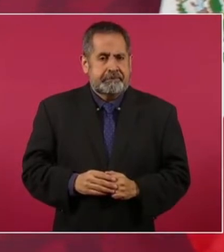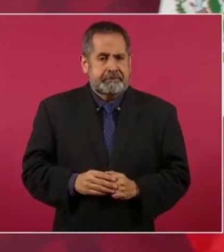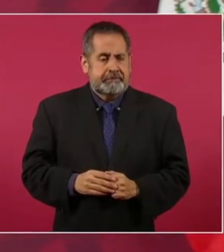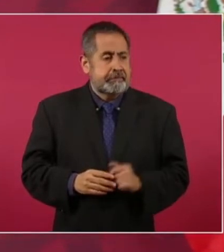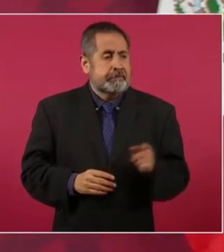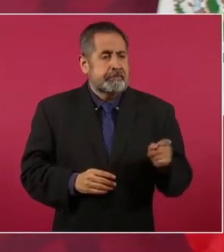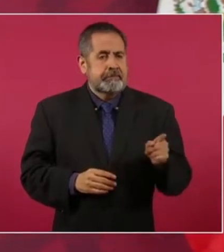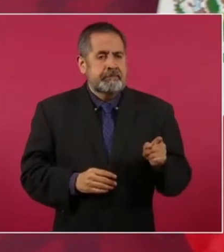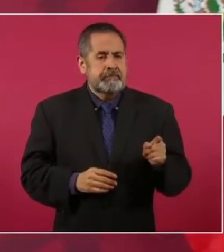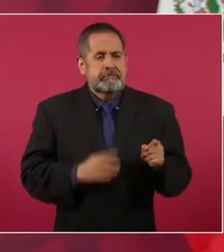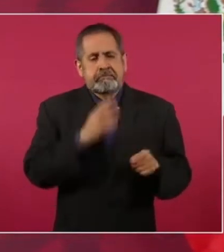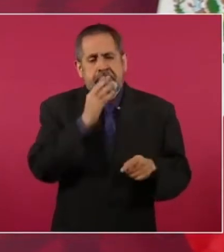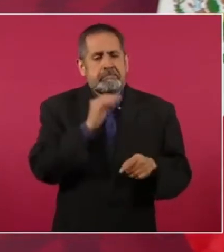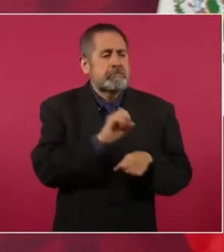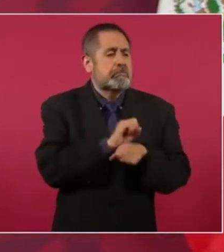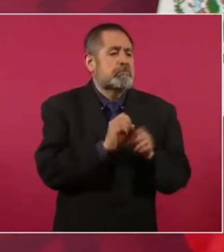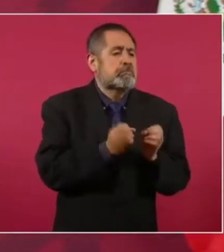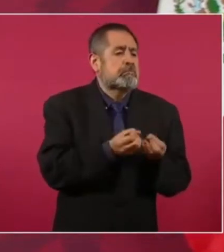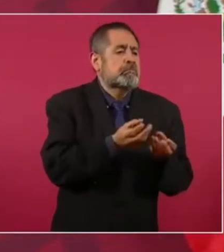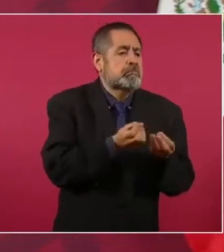quedó nada más así por encima,